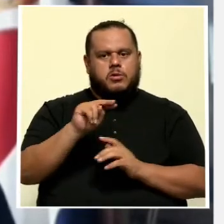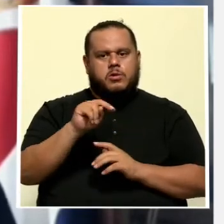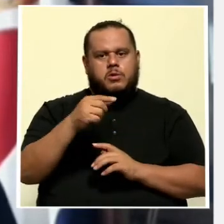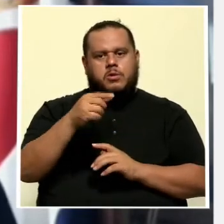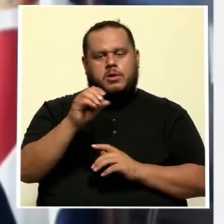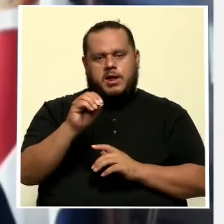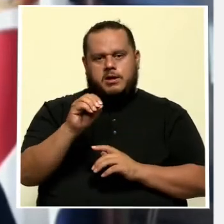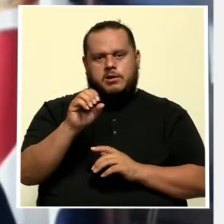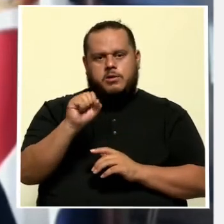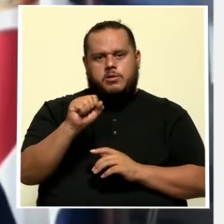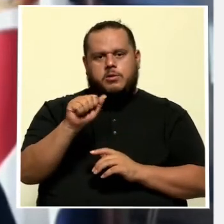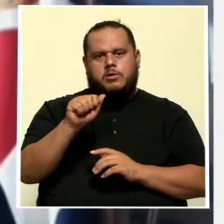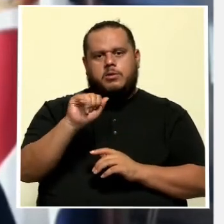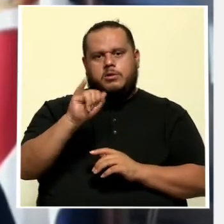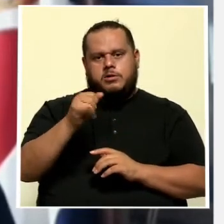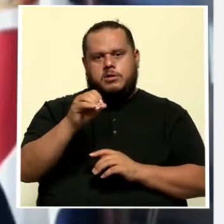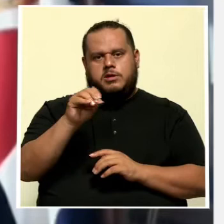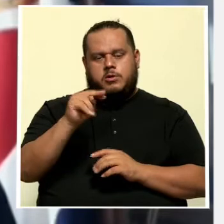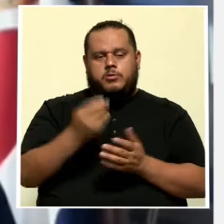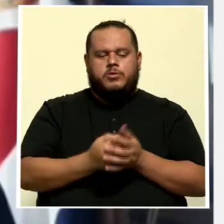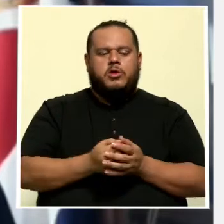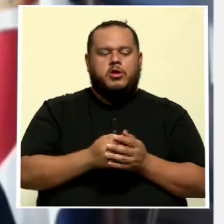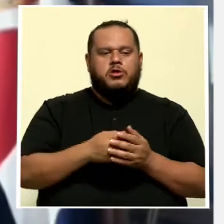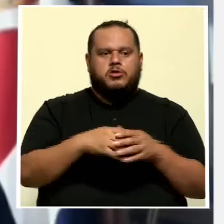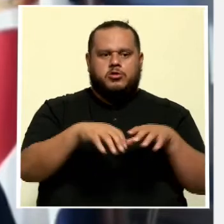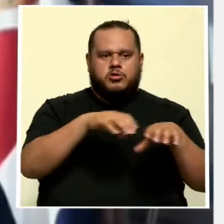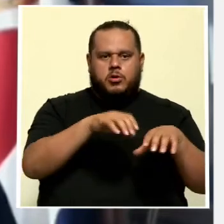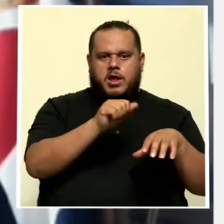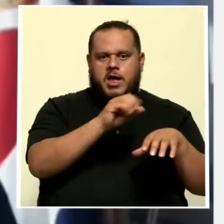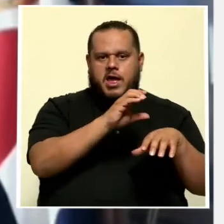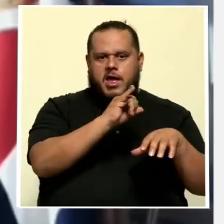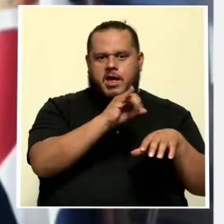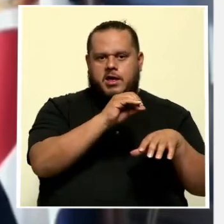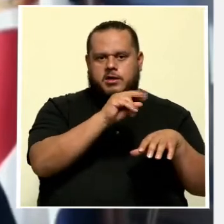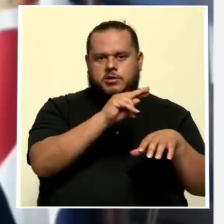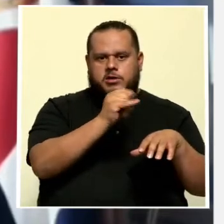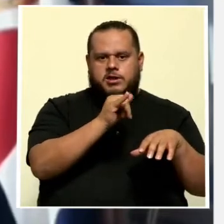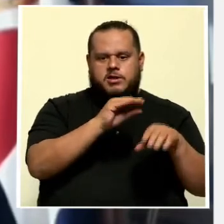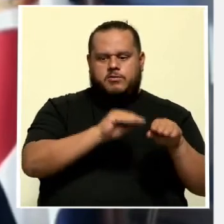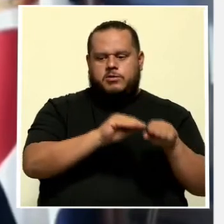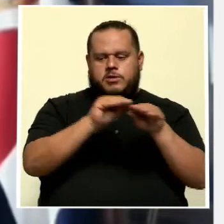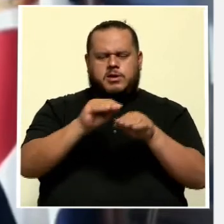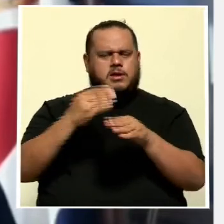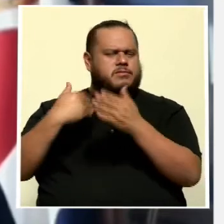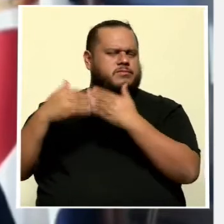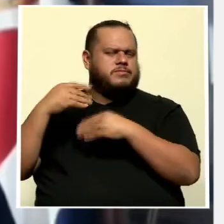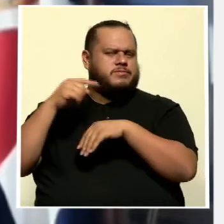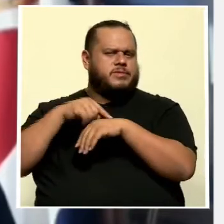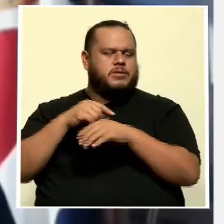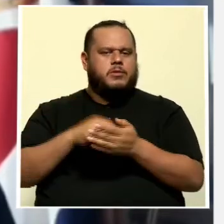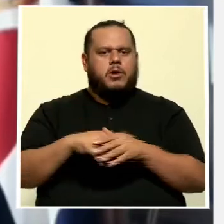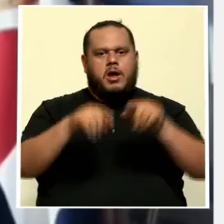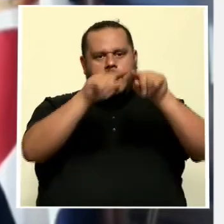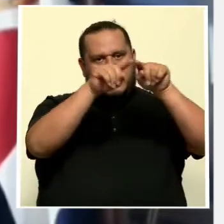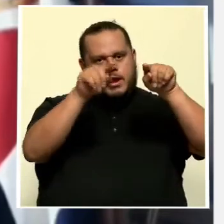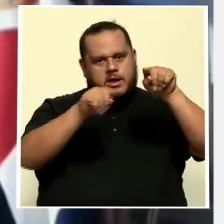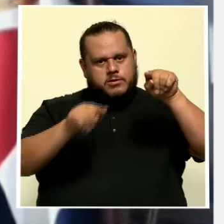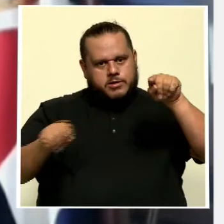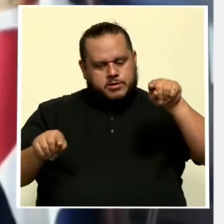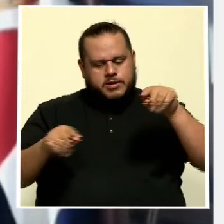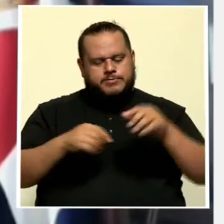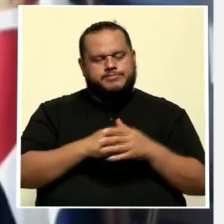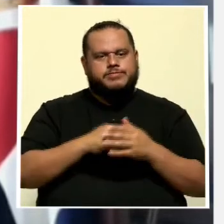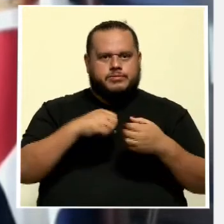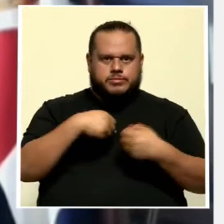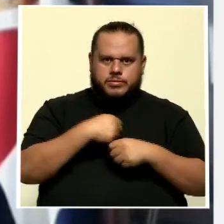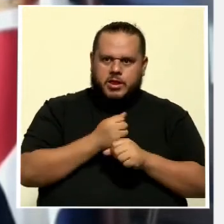dinero son unas acciones que fueron traspasadas hace tiempo. La Contraloría General de la República ha hecho